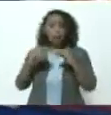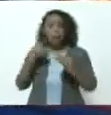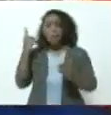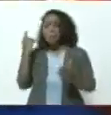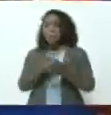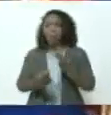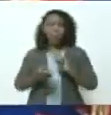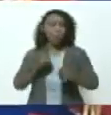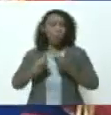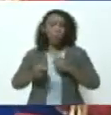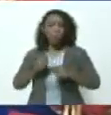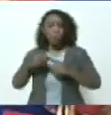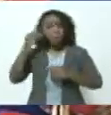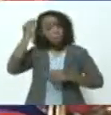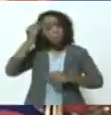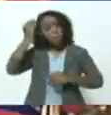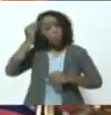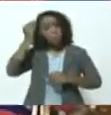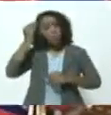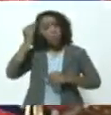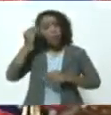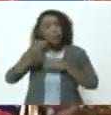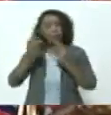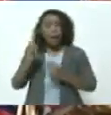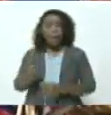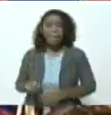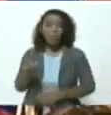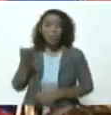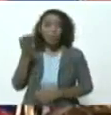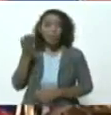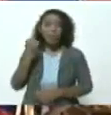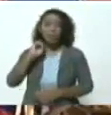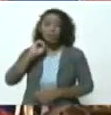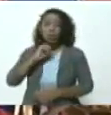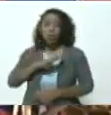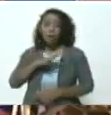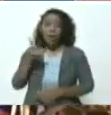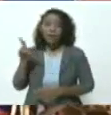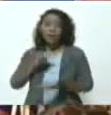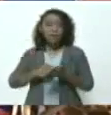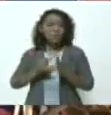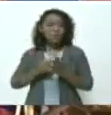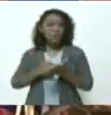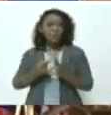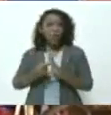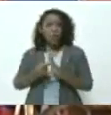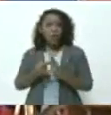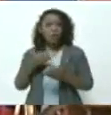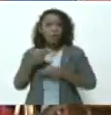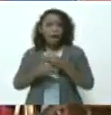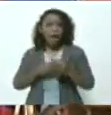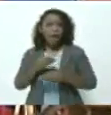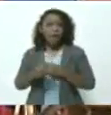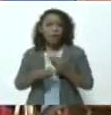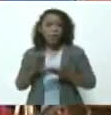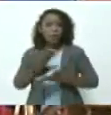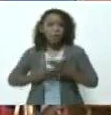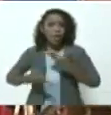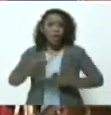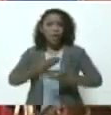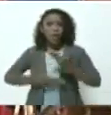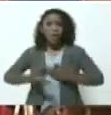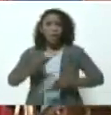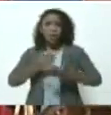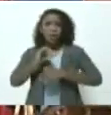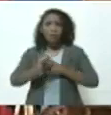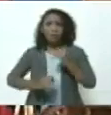cosas, recreábamos y le damos la importancia histórica que significó la intercambio con medios